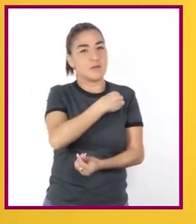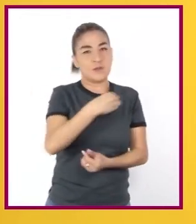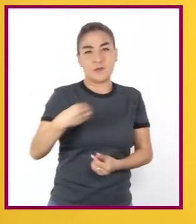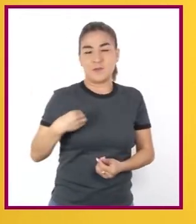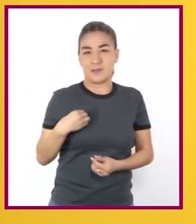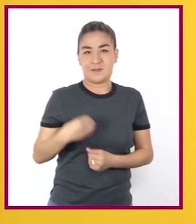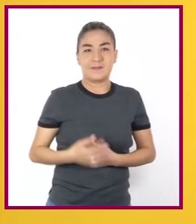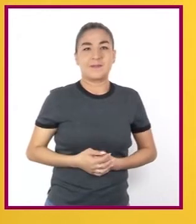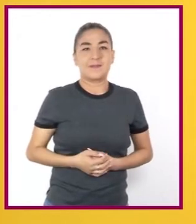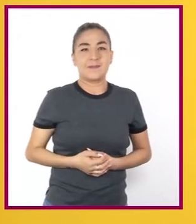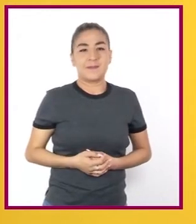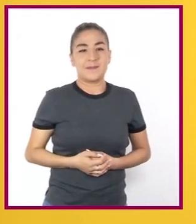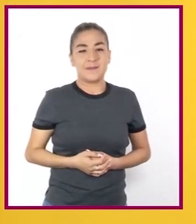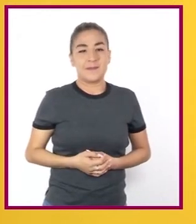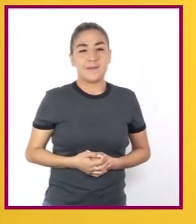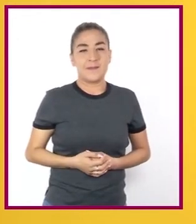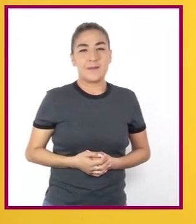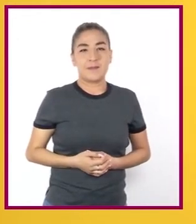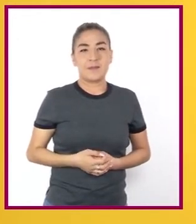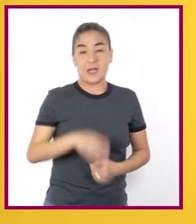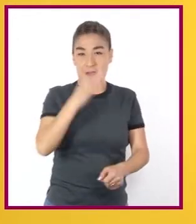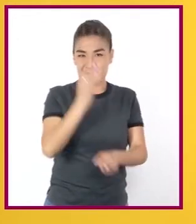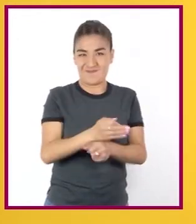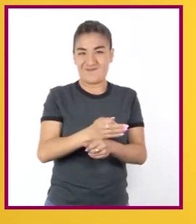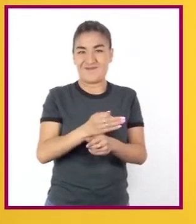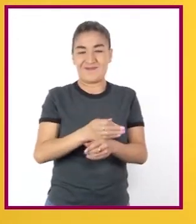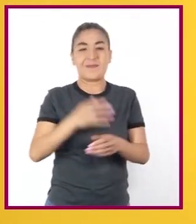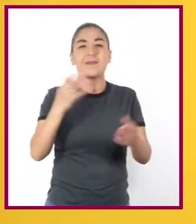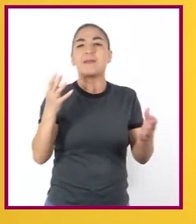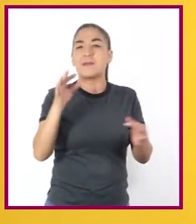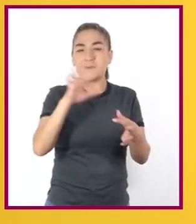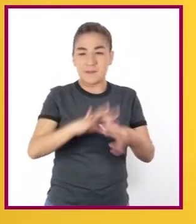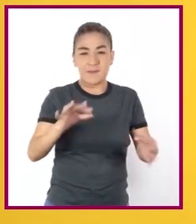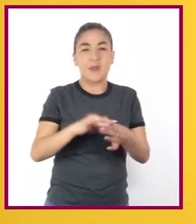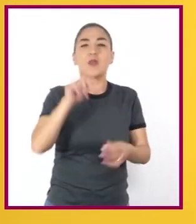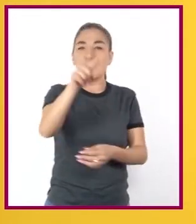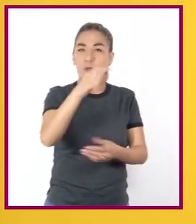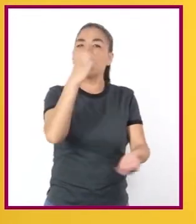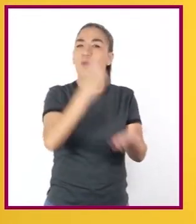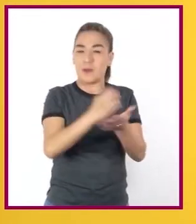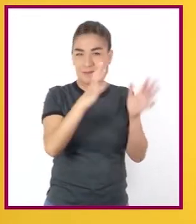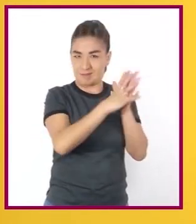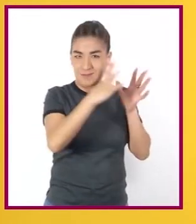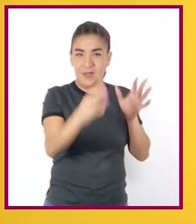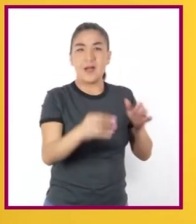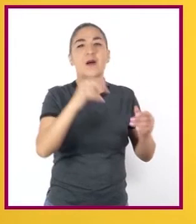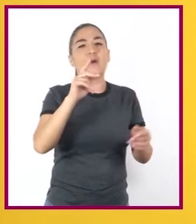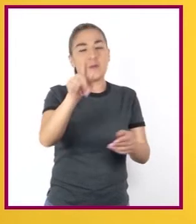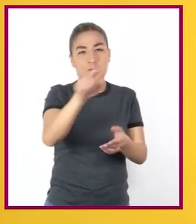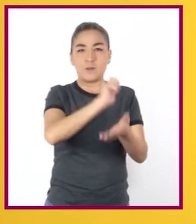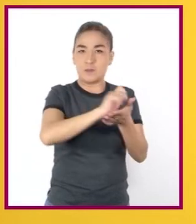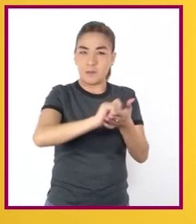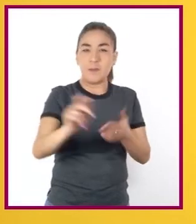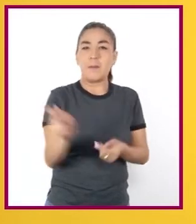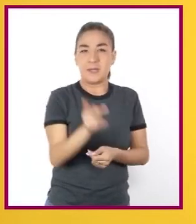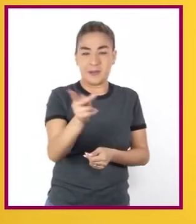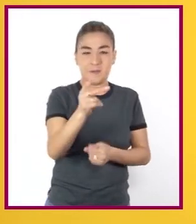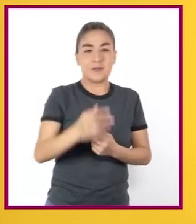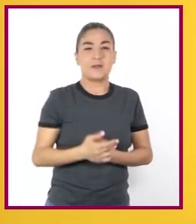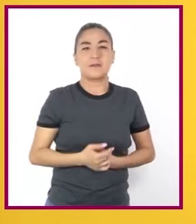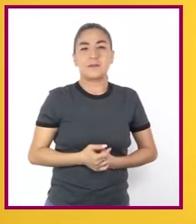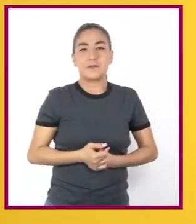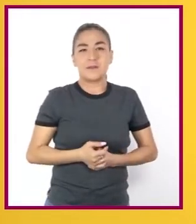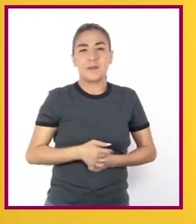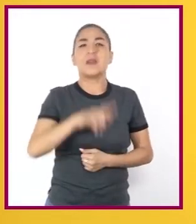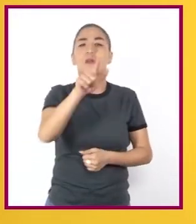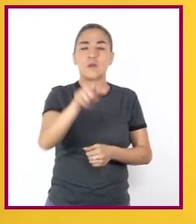obligaciones. A continuación, registren nuevamente en su cuaderno las siguientes preguntas y